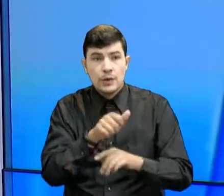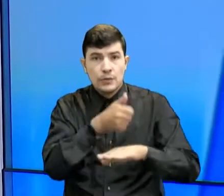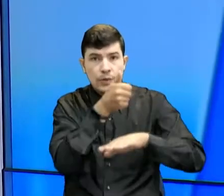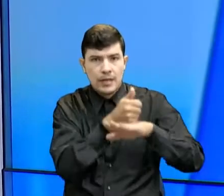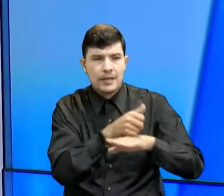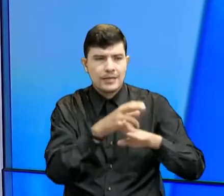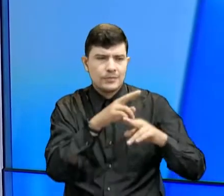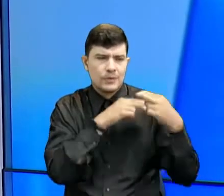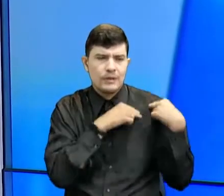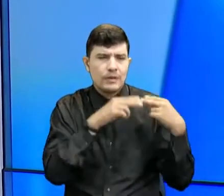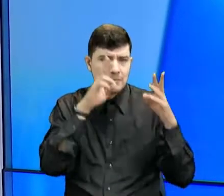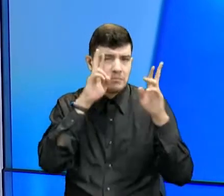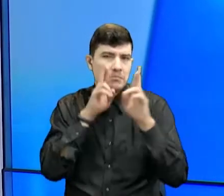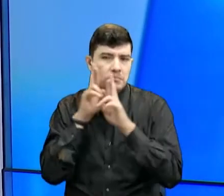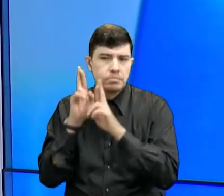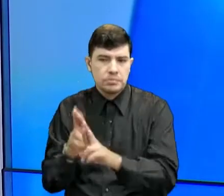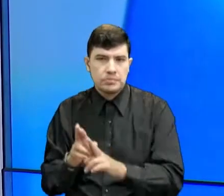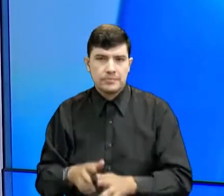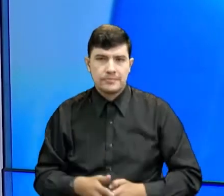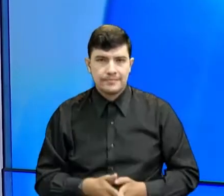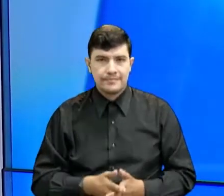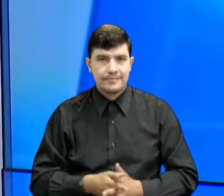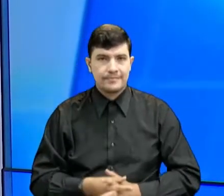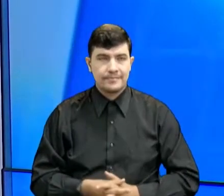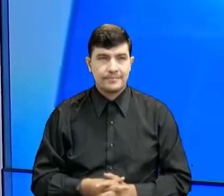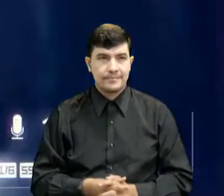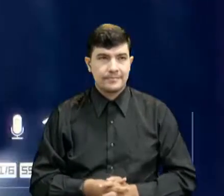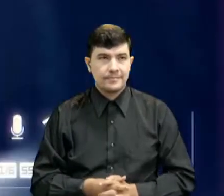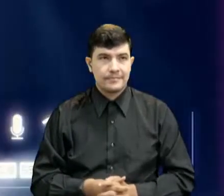autoridades para que tengan una pronta solución